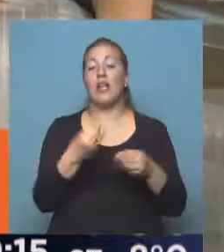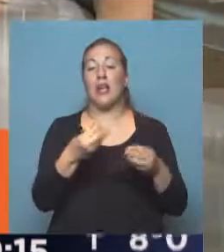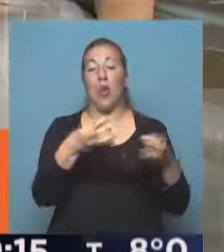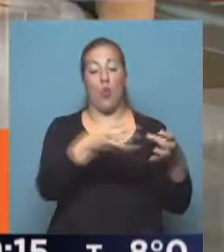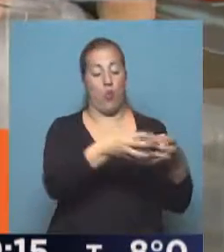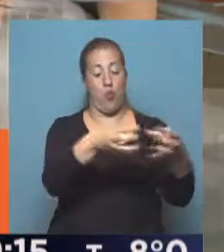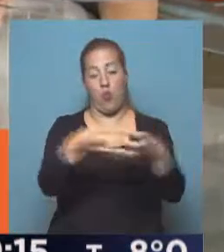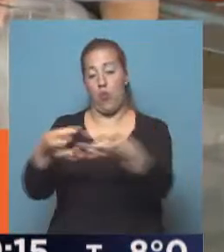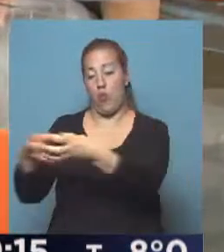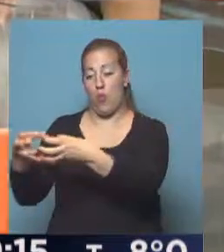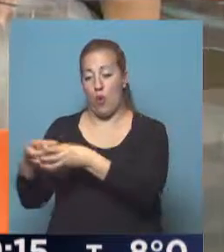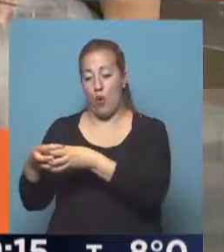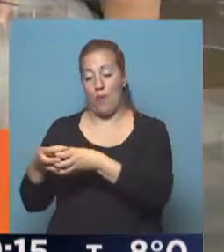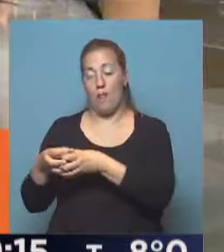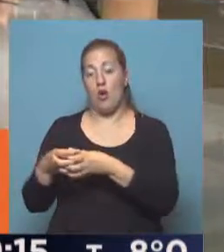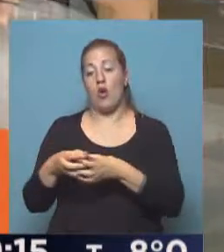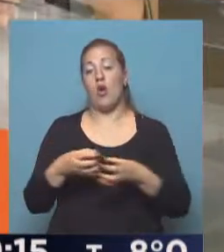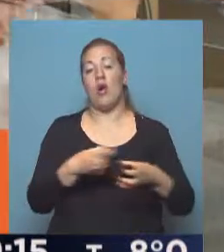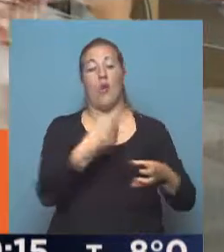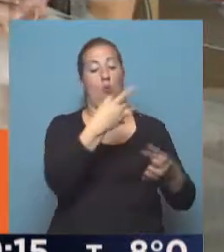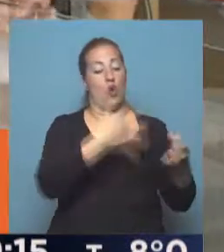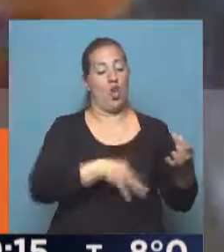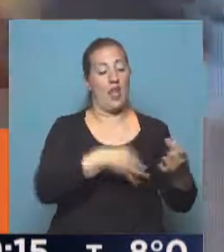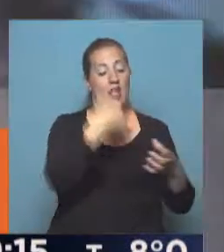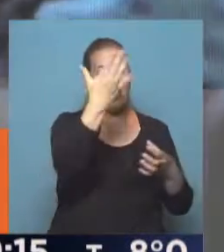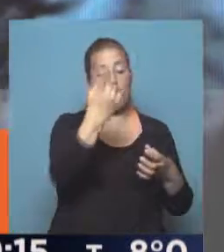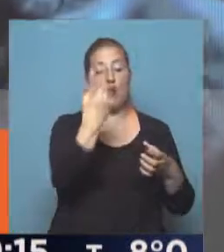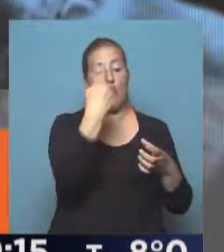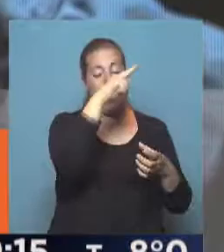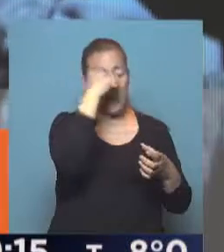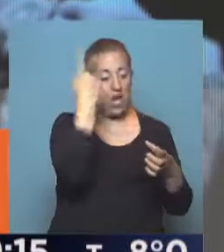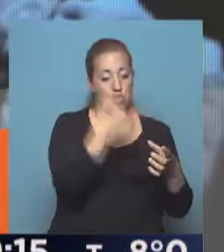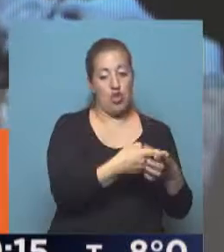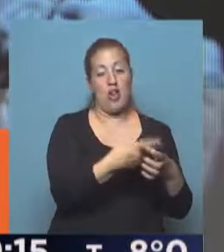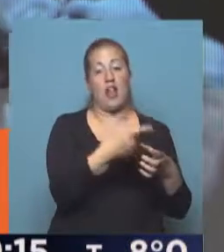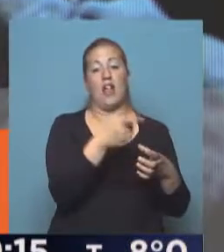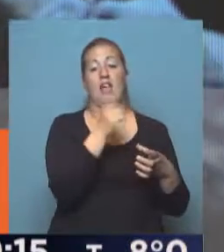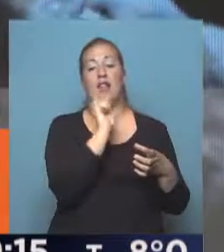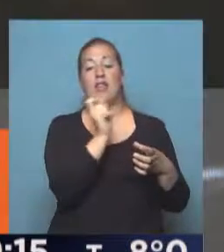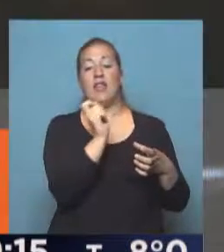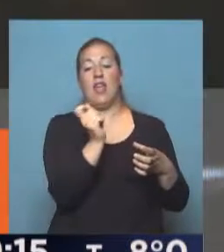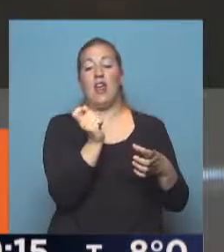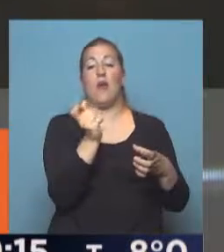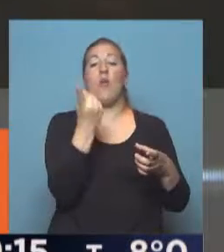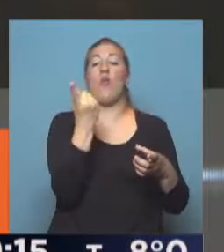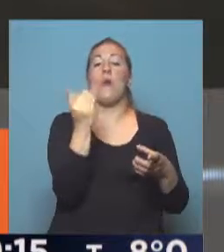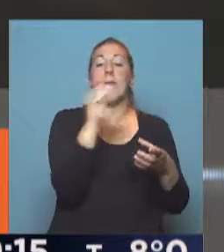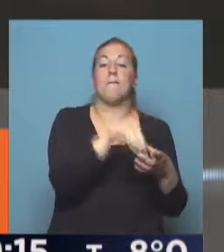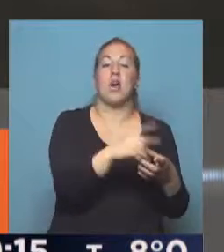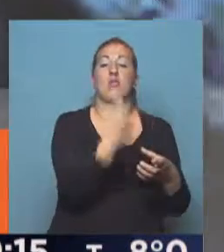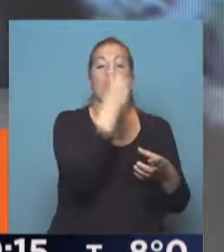que están constituidos por un guitarrista extranjero uno nacional a quienes se les suma siempre un